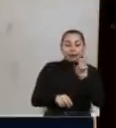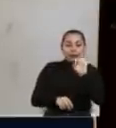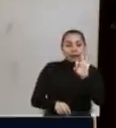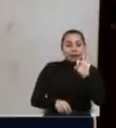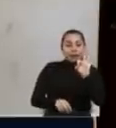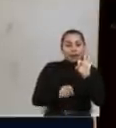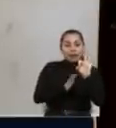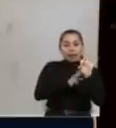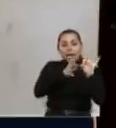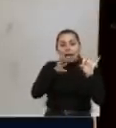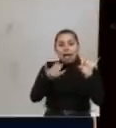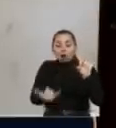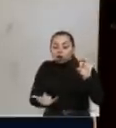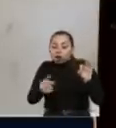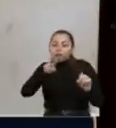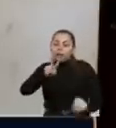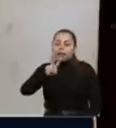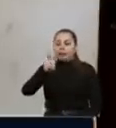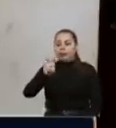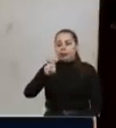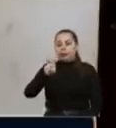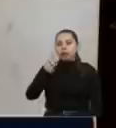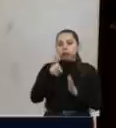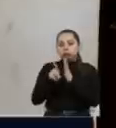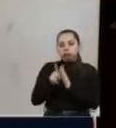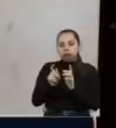a 27 homicidios,